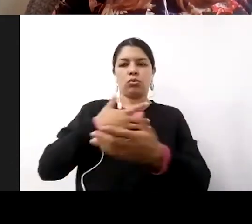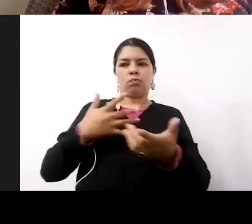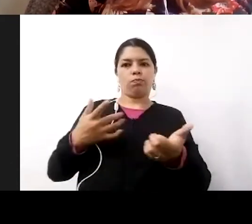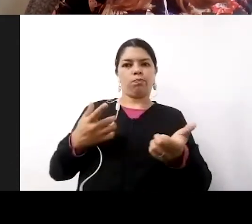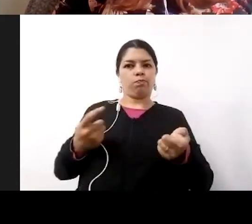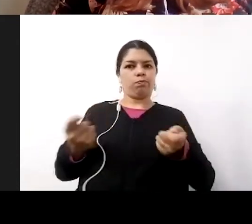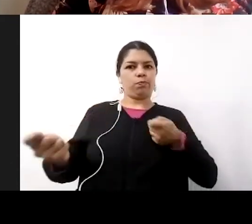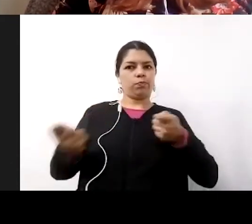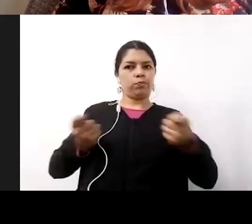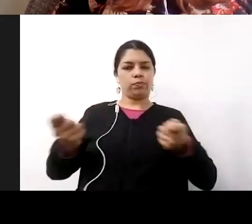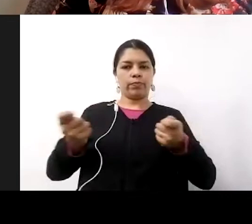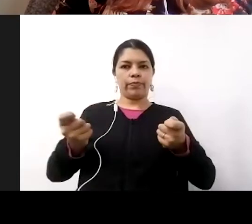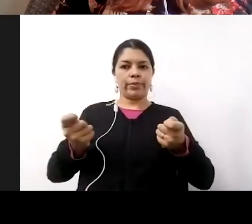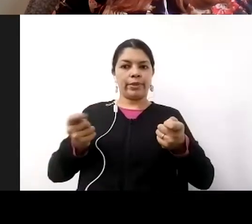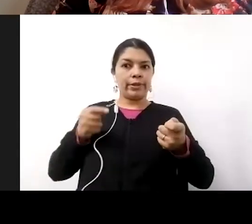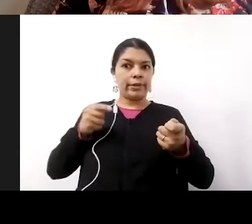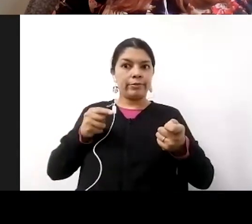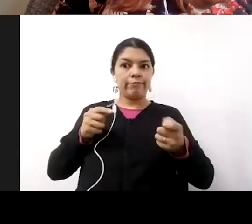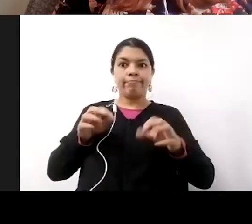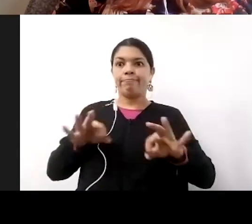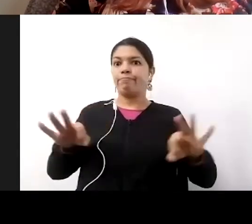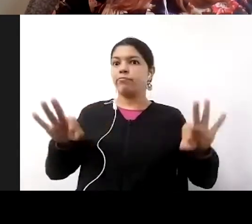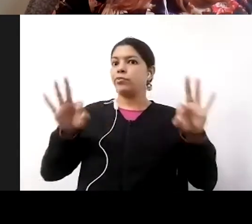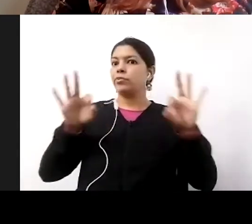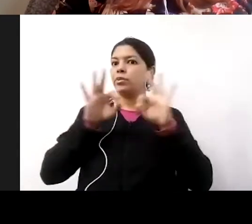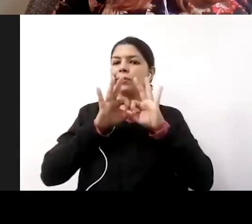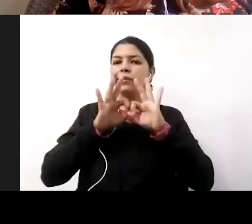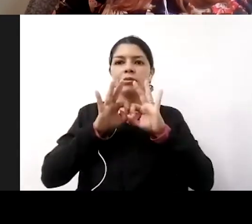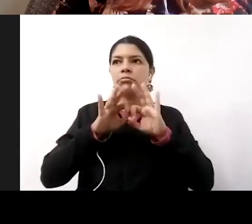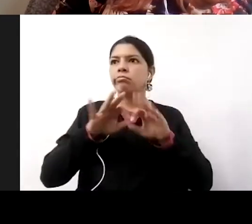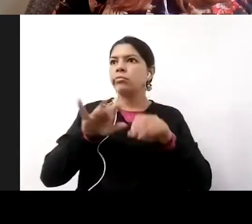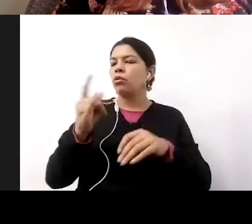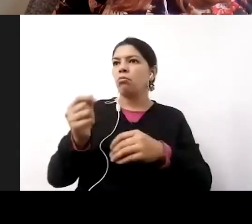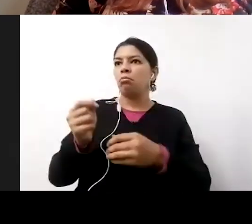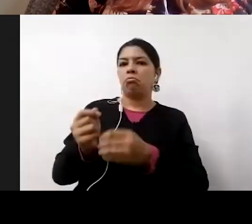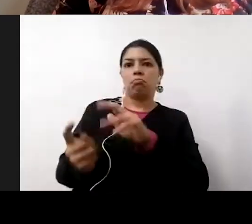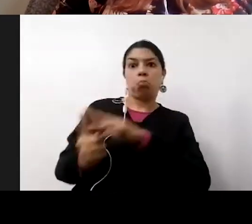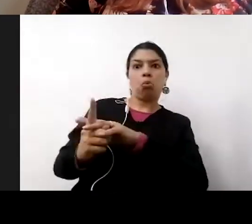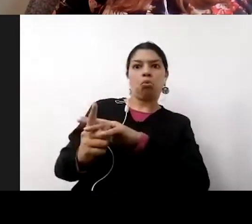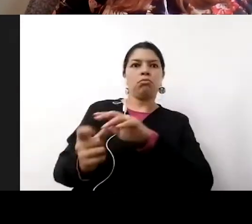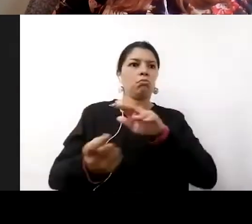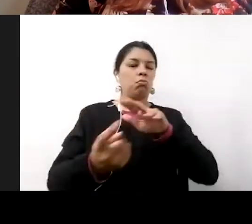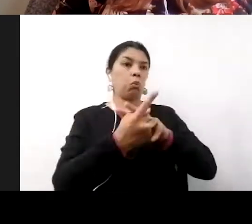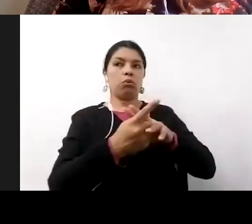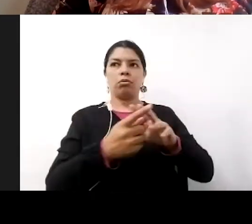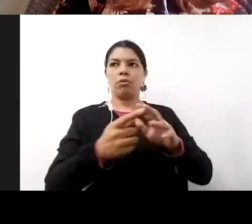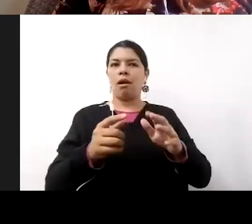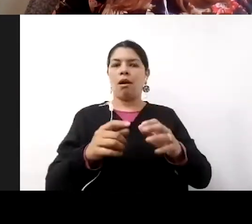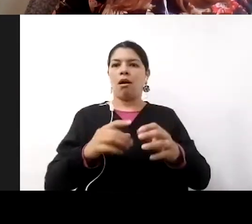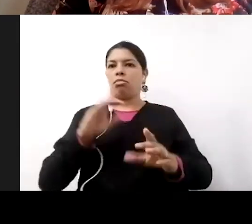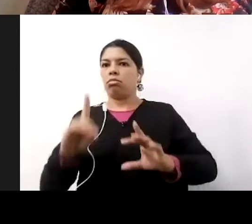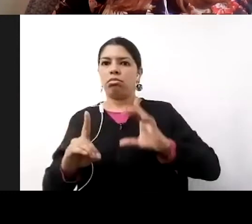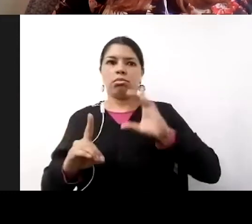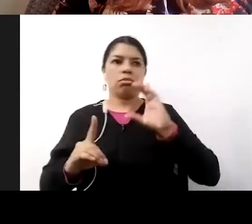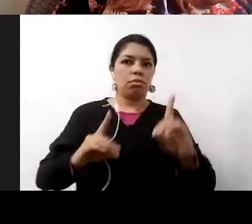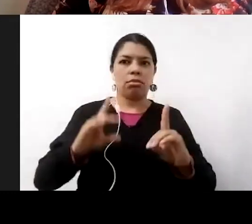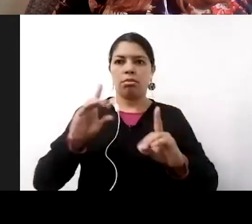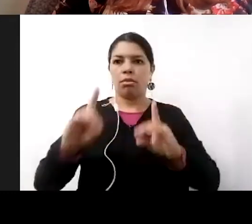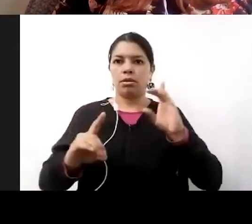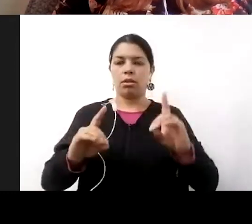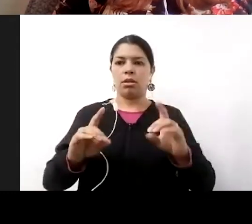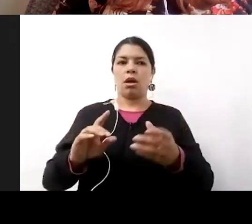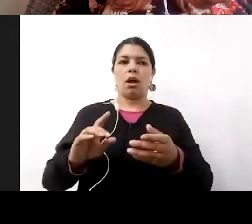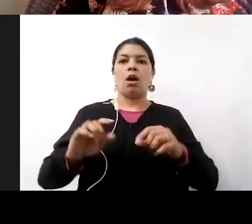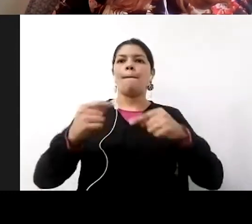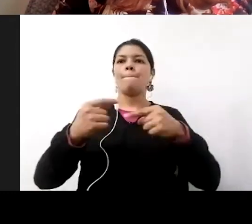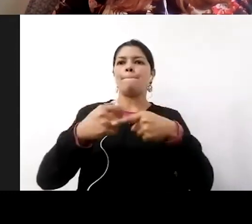es fundamental a la hora de responder ante diferentes situaciones, de tomar de diferentes decisiones y resolver los